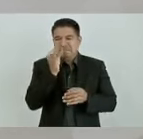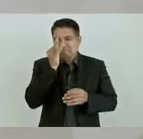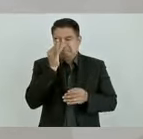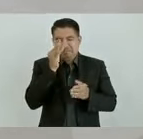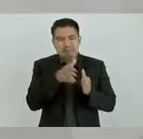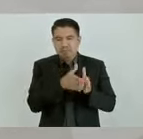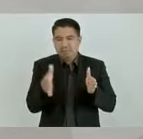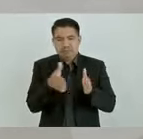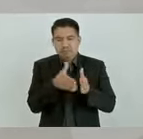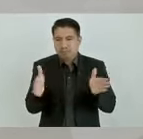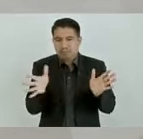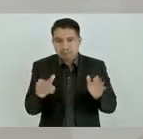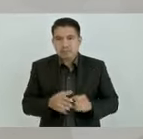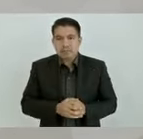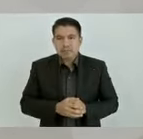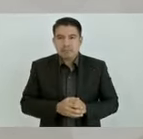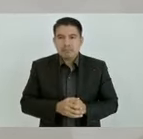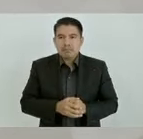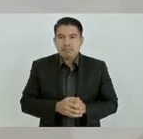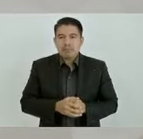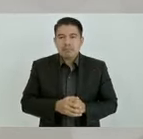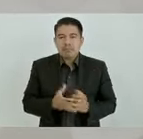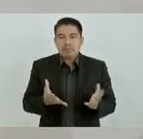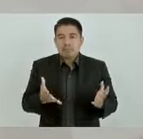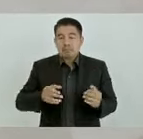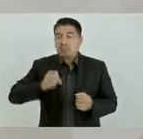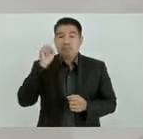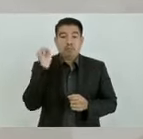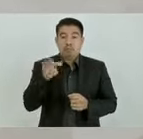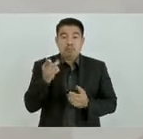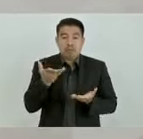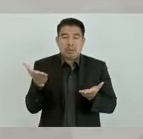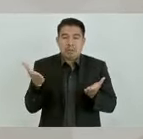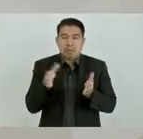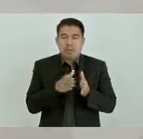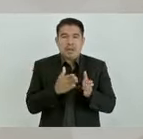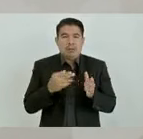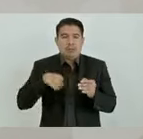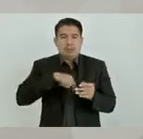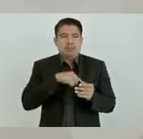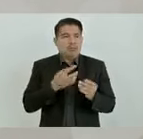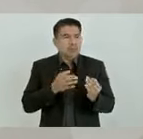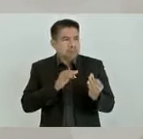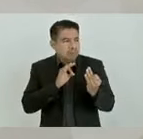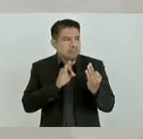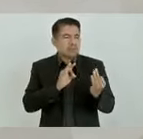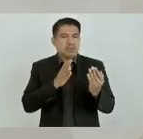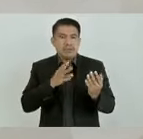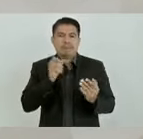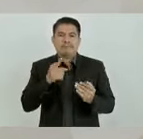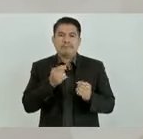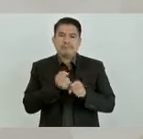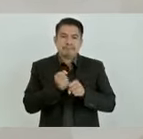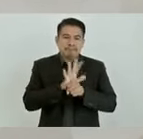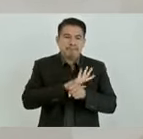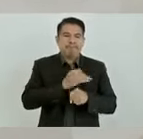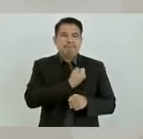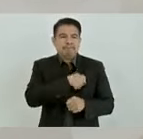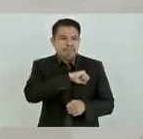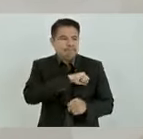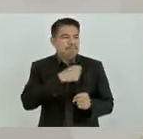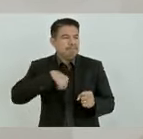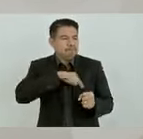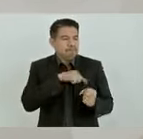transitorio. Afortunadamente, se está enfrentando muy bien la crisis sanitaria,